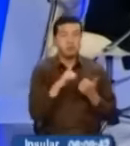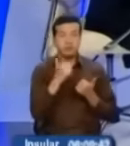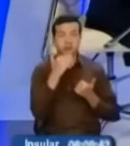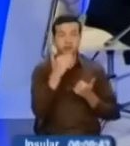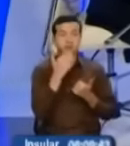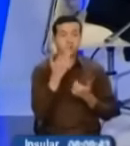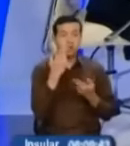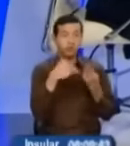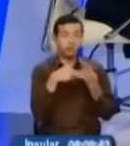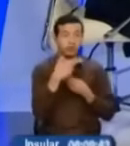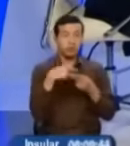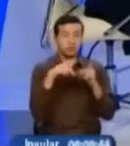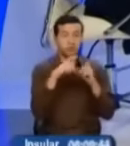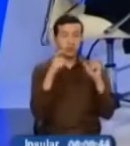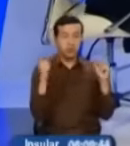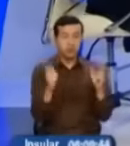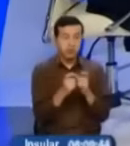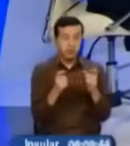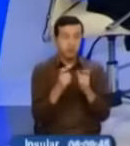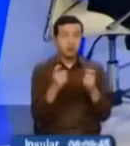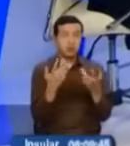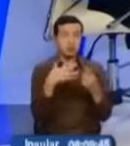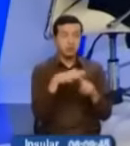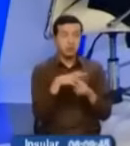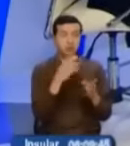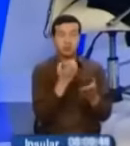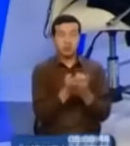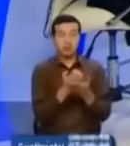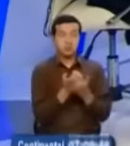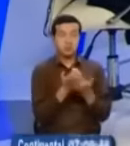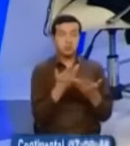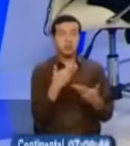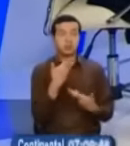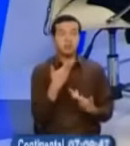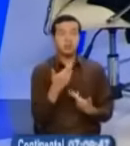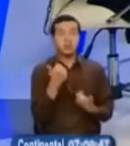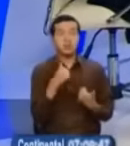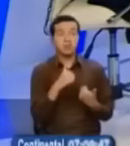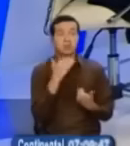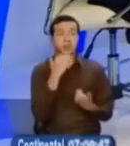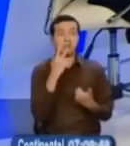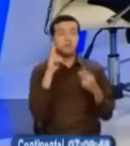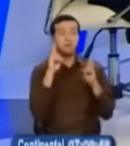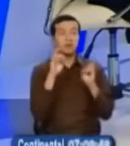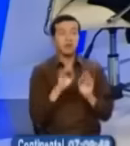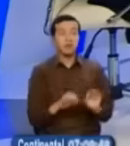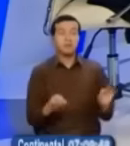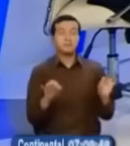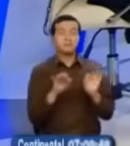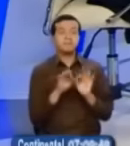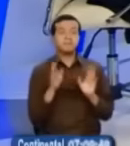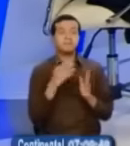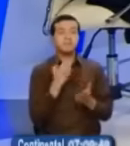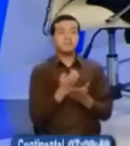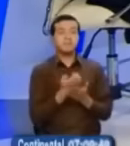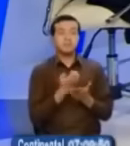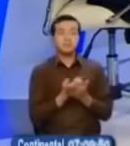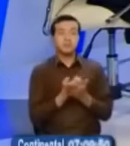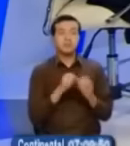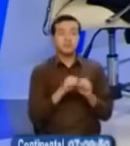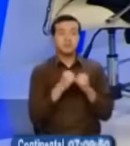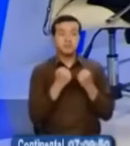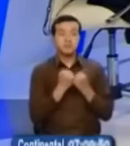las finanzas populares en términos de inclusión económica, movilidad social y sobre todo en lo que tiene que ver con la economía social